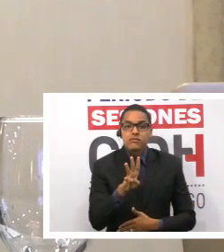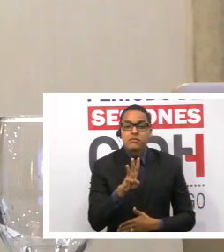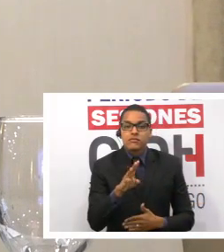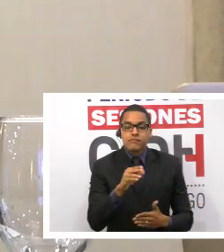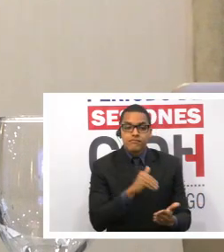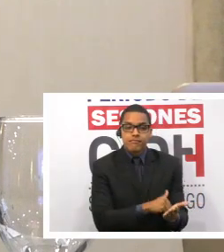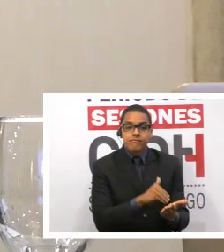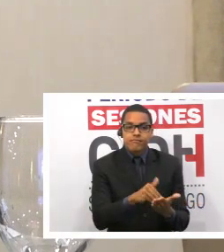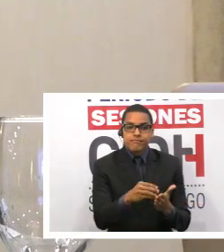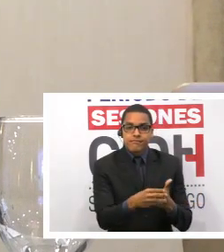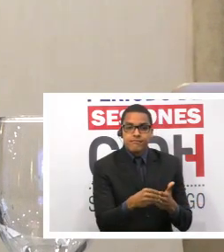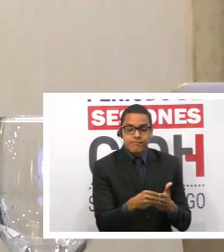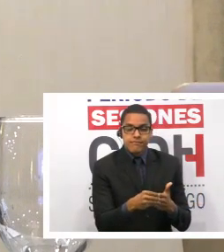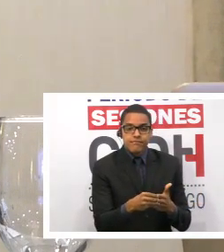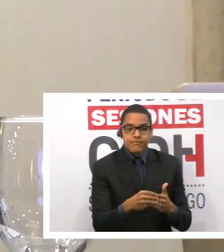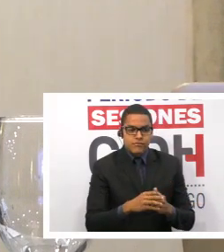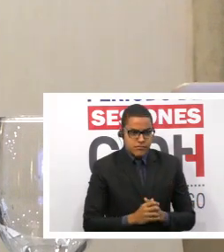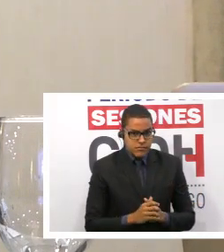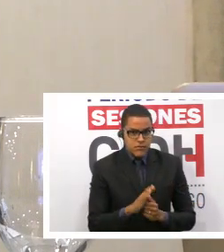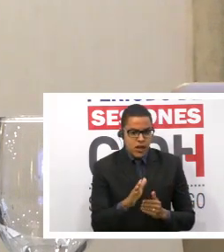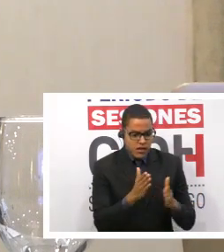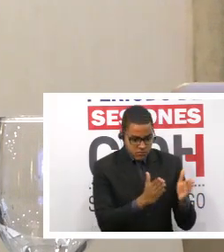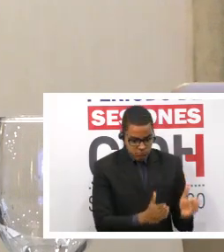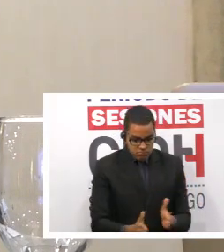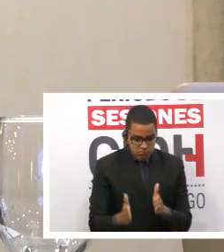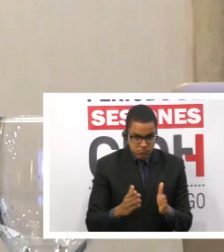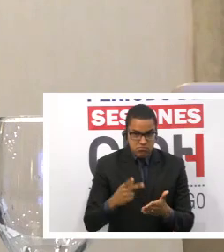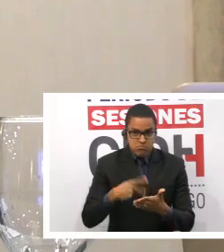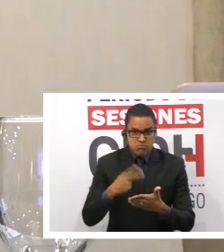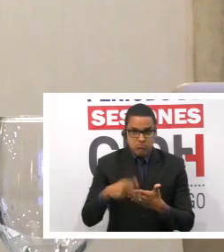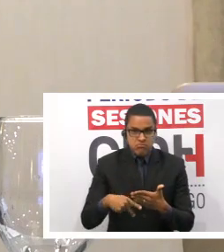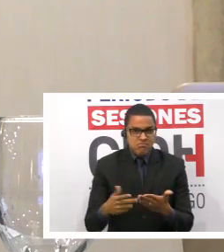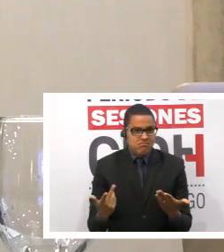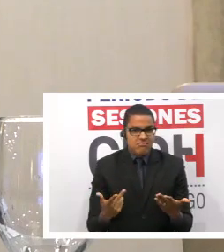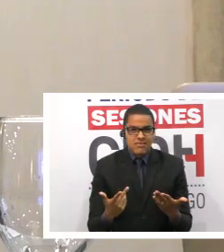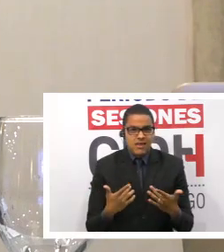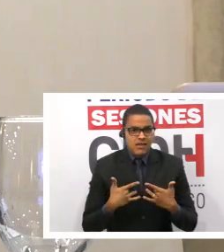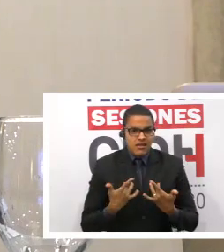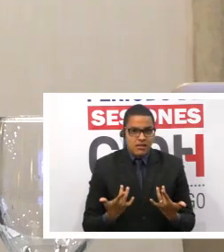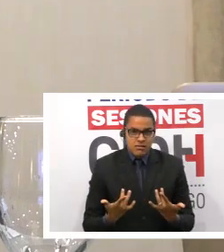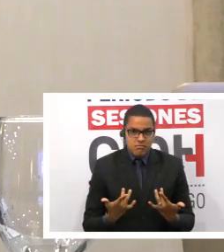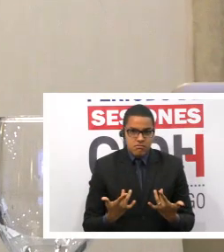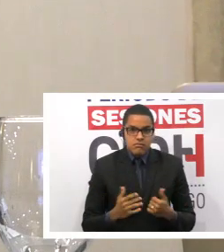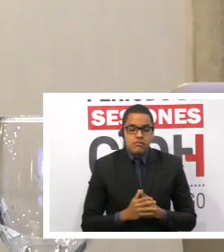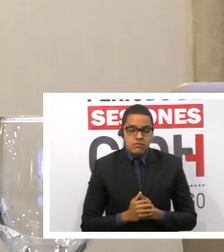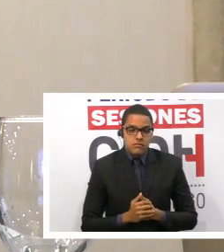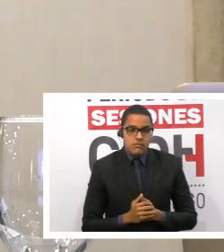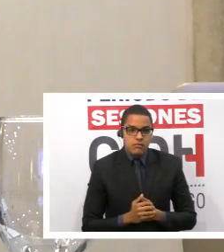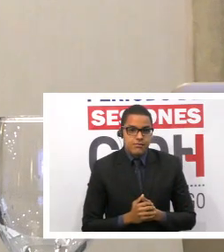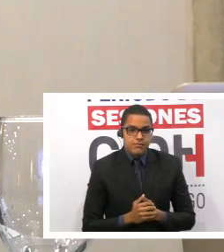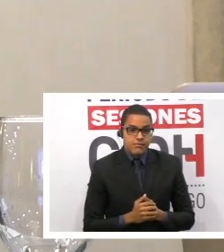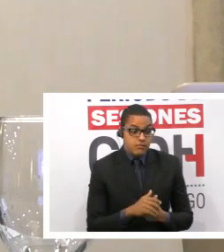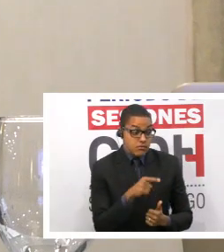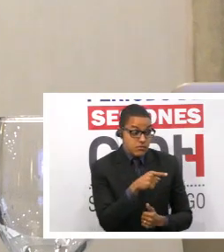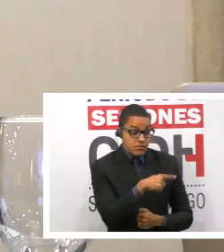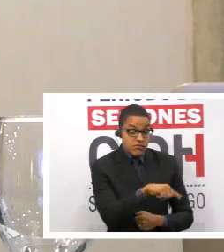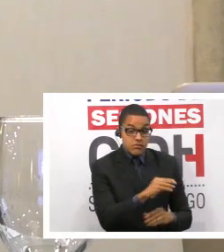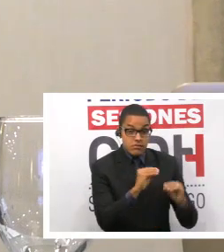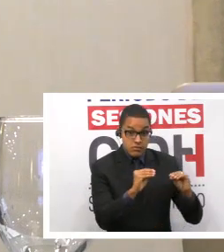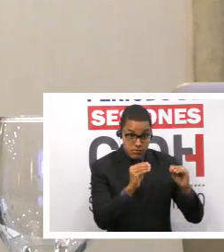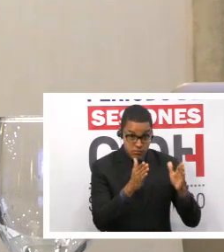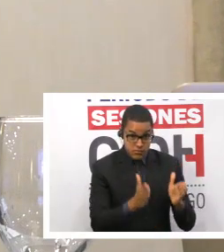consiste en el asesoramiento en el aula a los profesores y que fue incluido como parte del plan nacional de educación bilingüe acordado tras